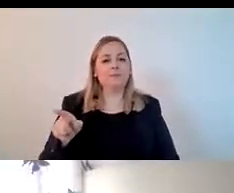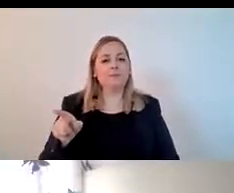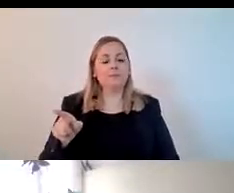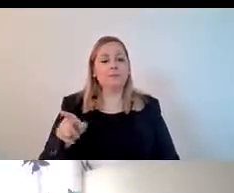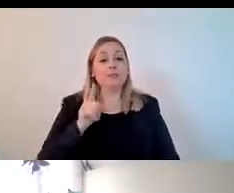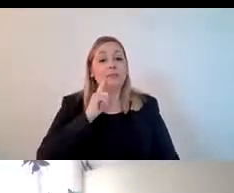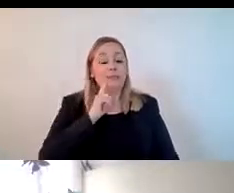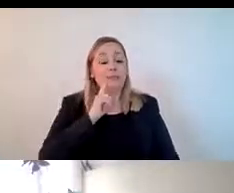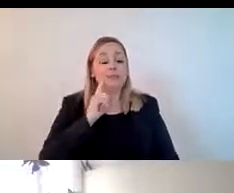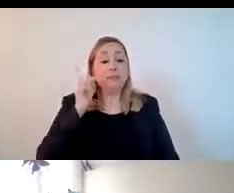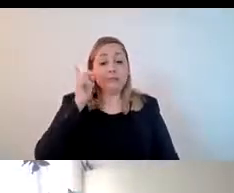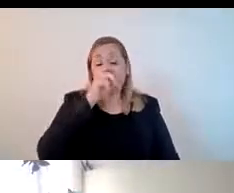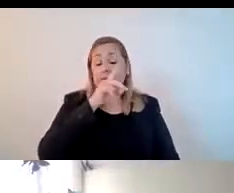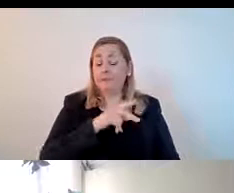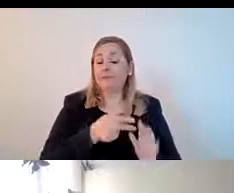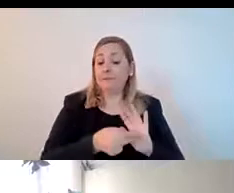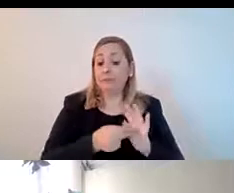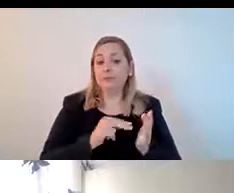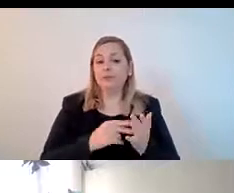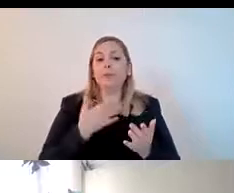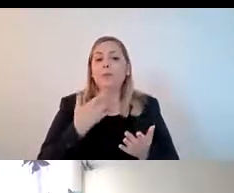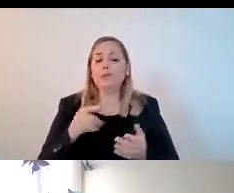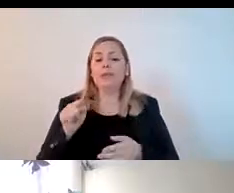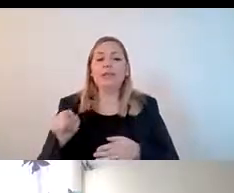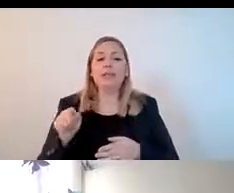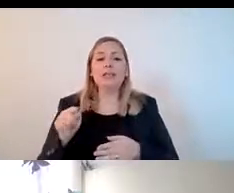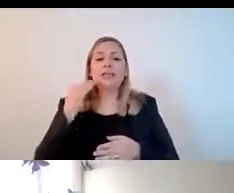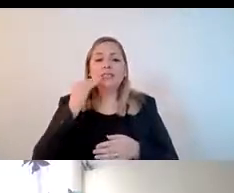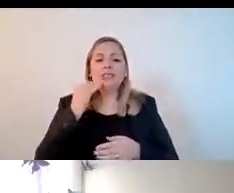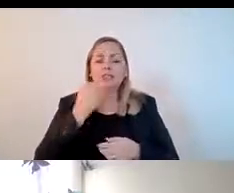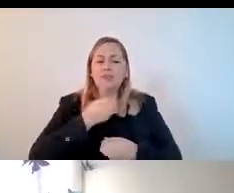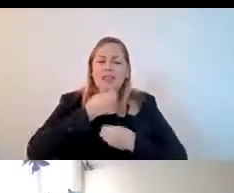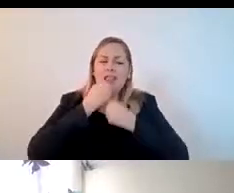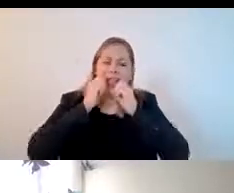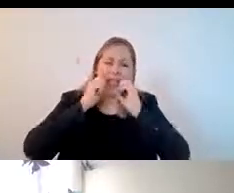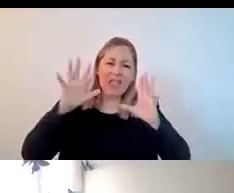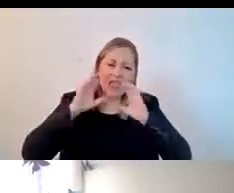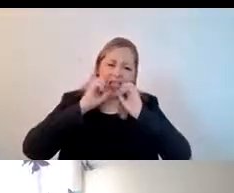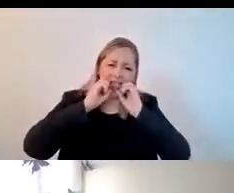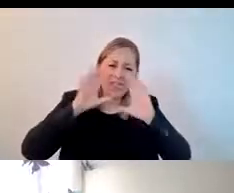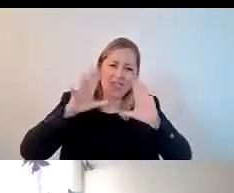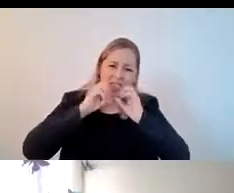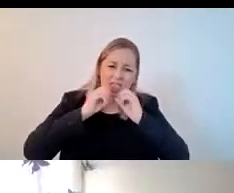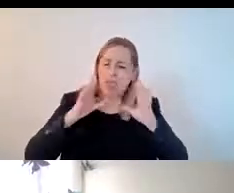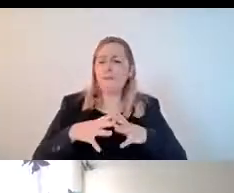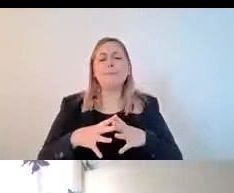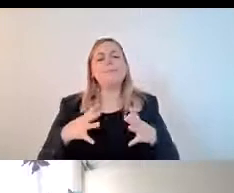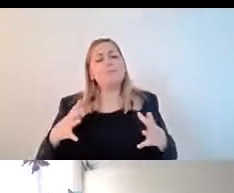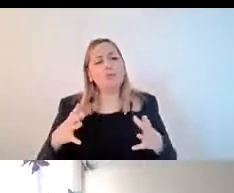están un tanto complicados porque él pasa gritando muchísimo y pregunta